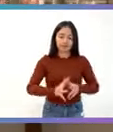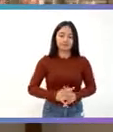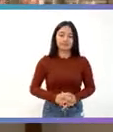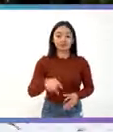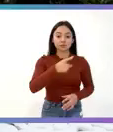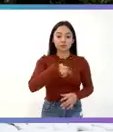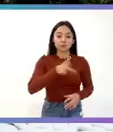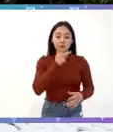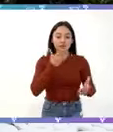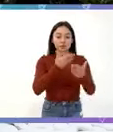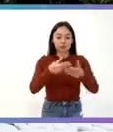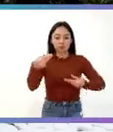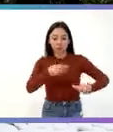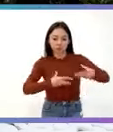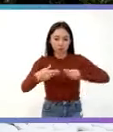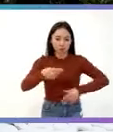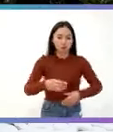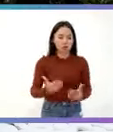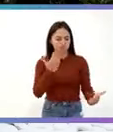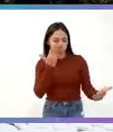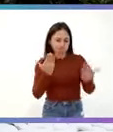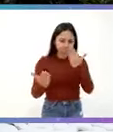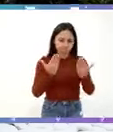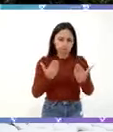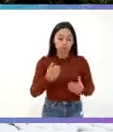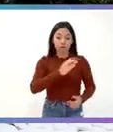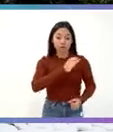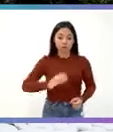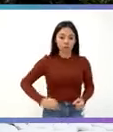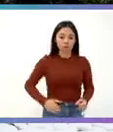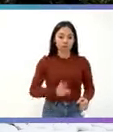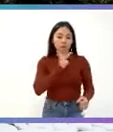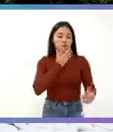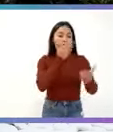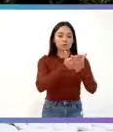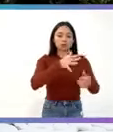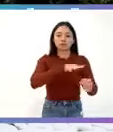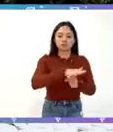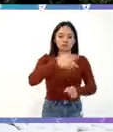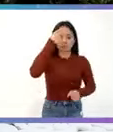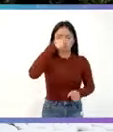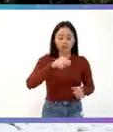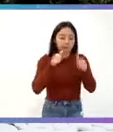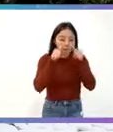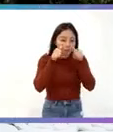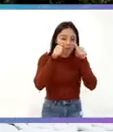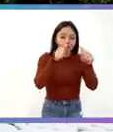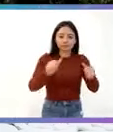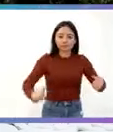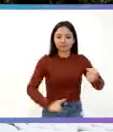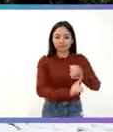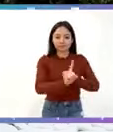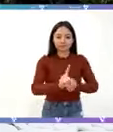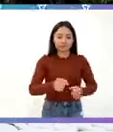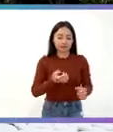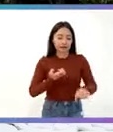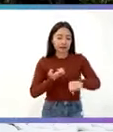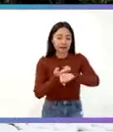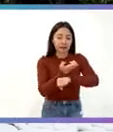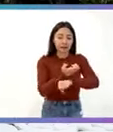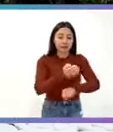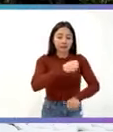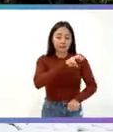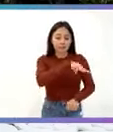migrantes. Lograremos compilar las propuestas y contrastarlas con las acciones de las candidaturas que contemplan para resolver